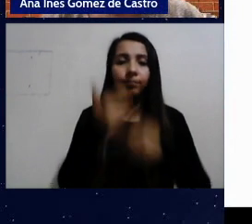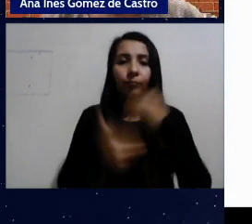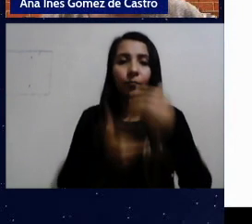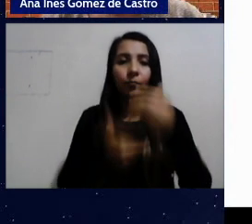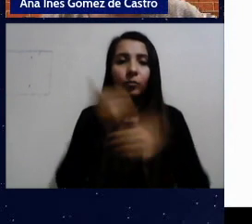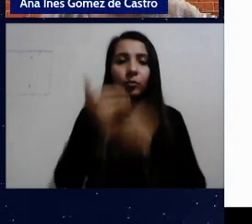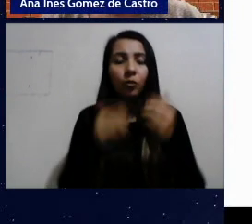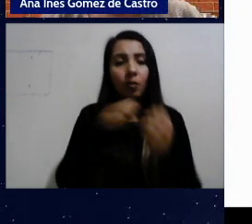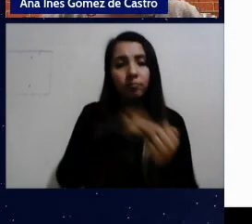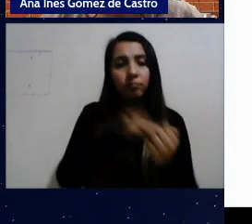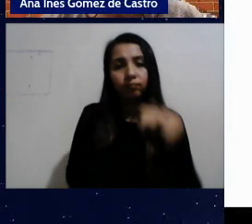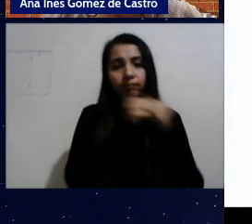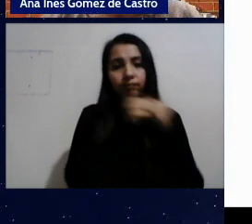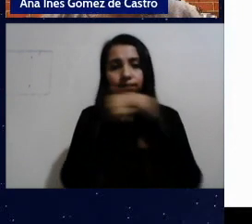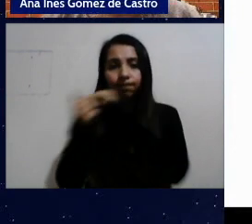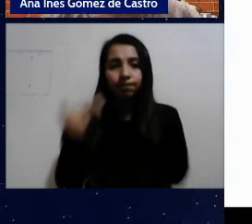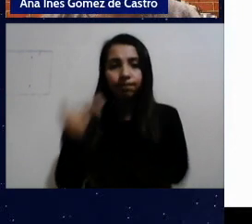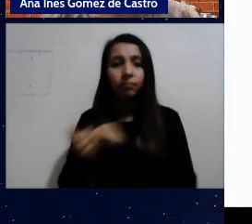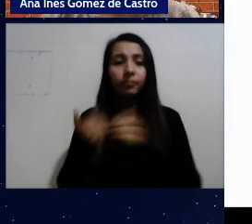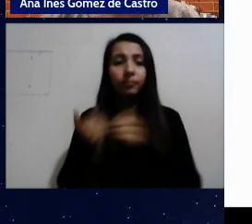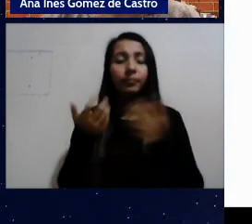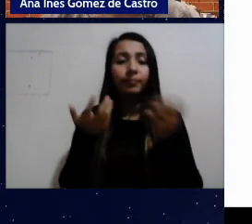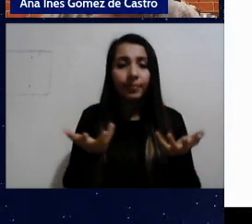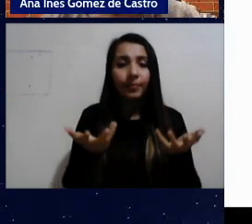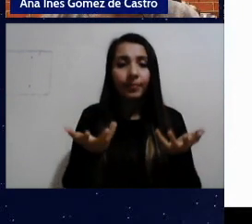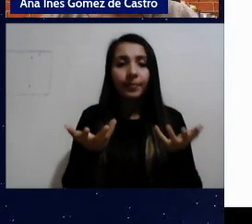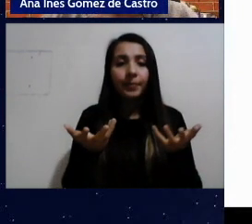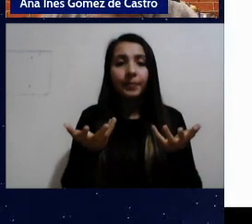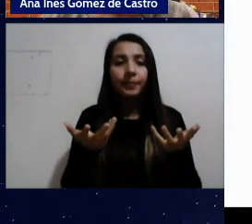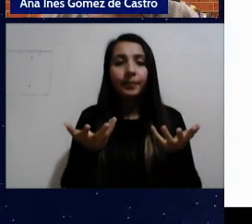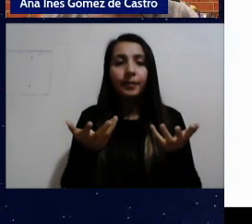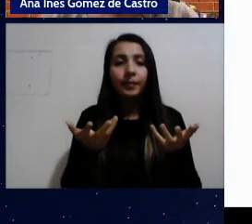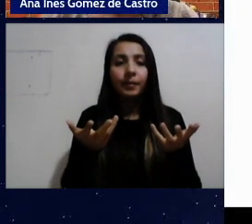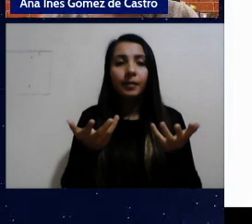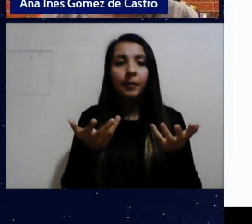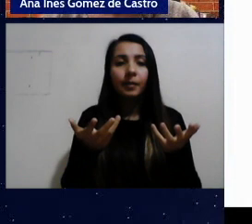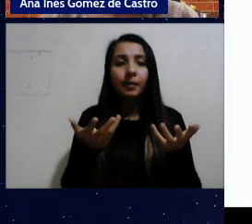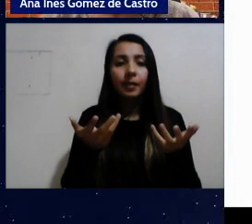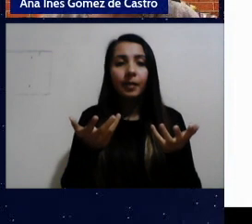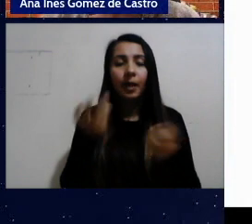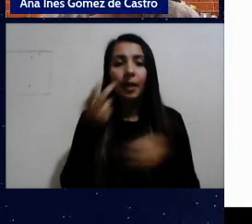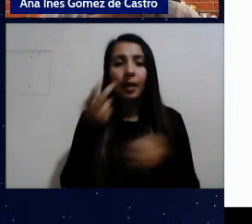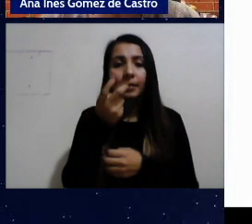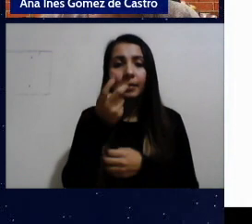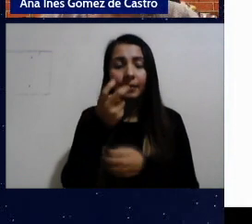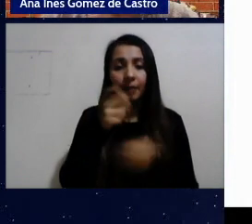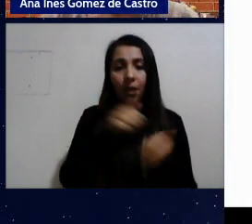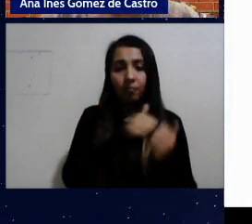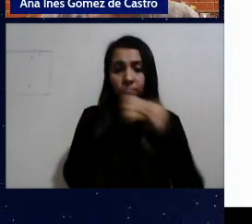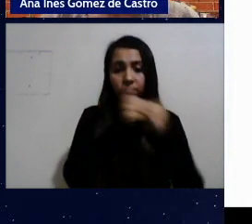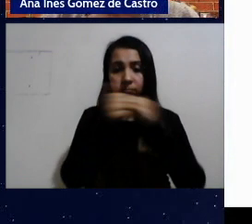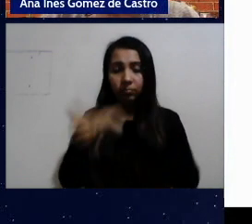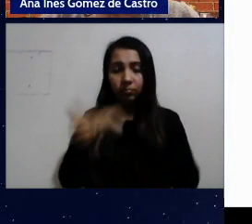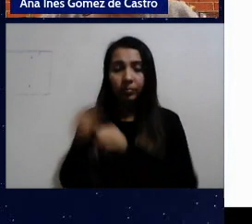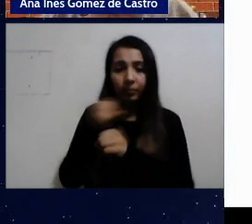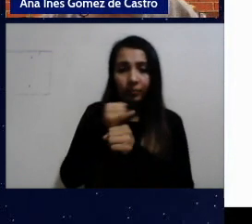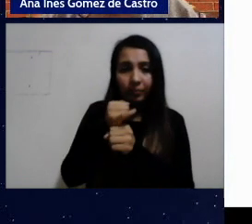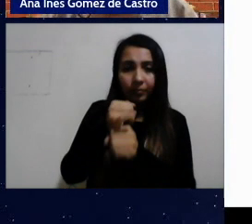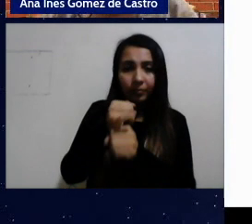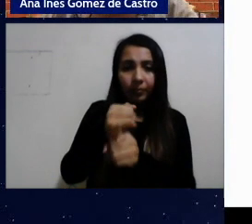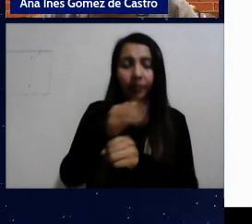de esta evolución, el estudio de esta evolución y la distribución de estos elementos a lo largo de la historia y a lo largo de